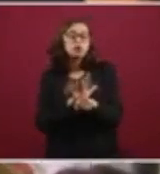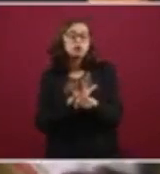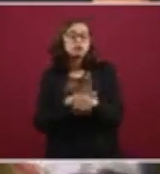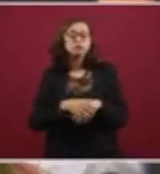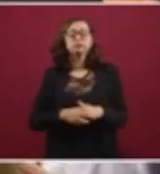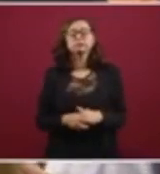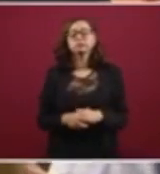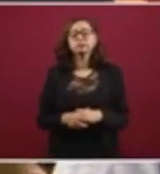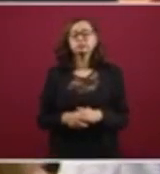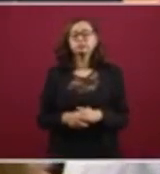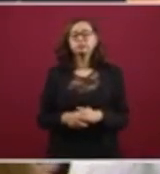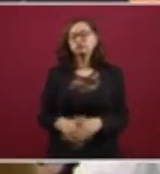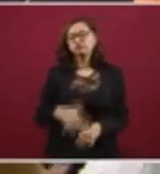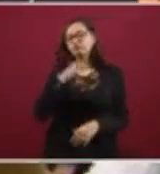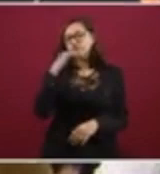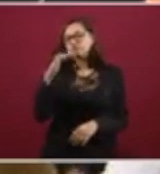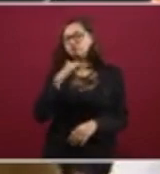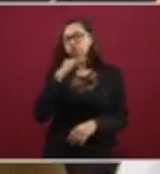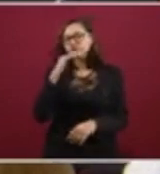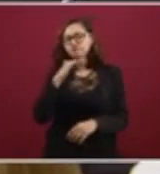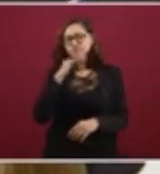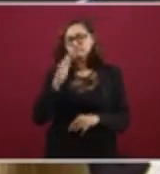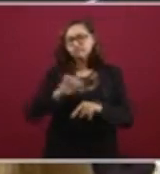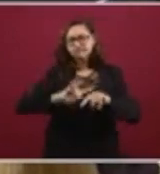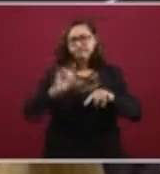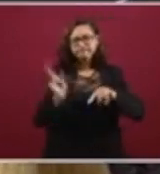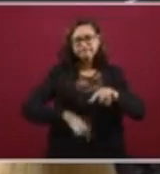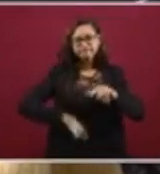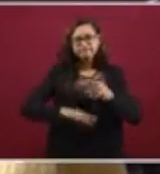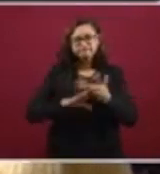es acabar con la corrupción.